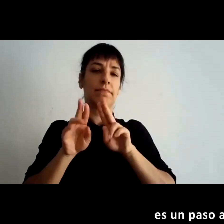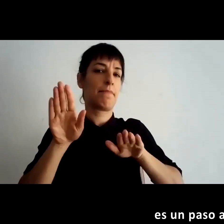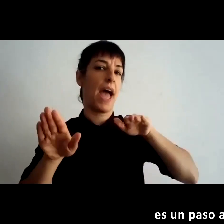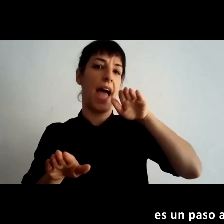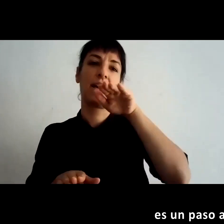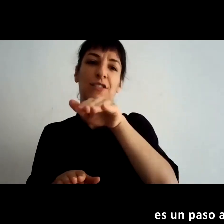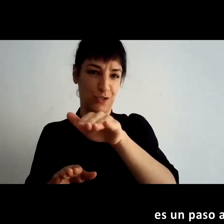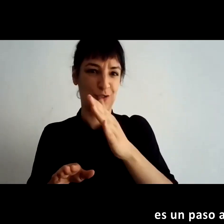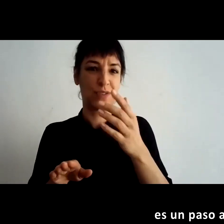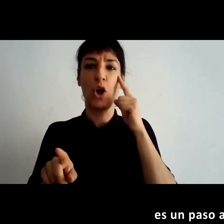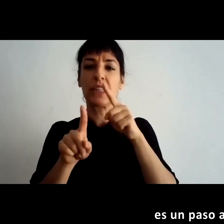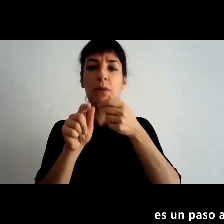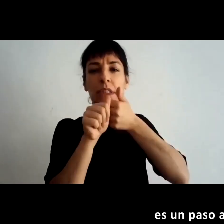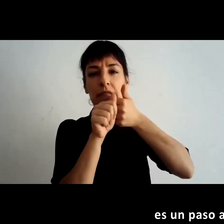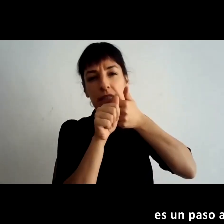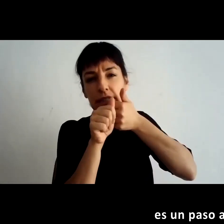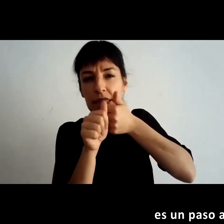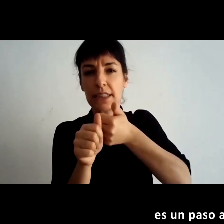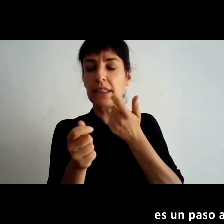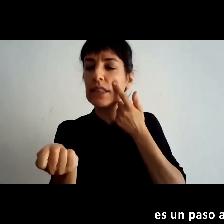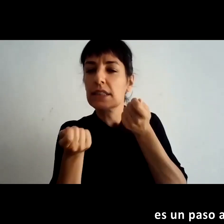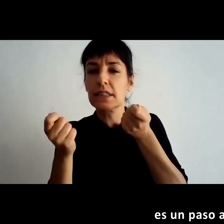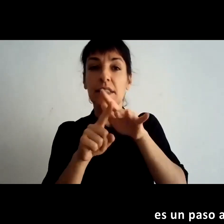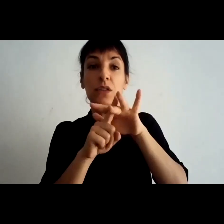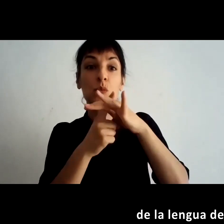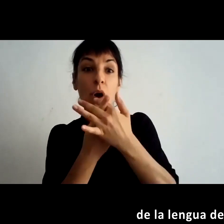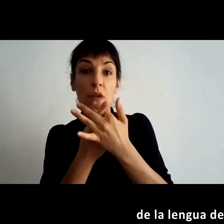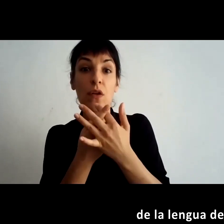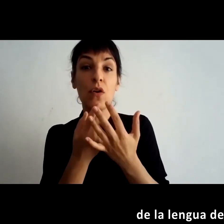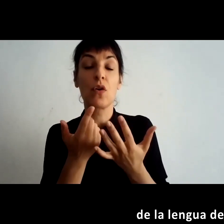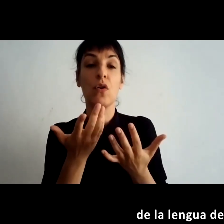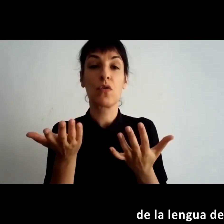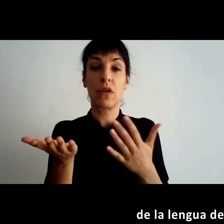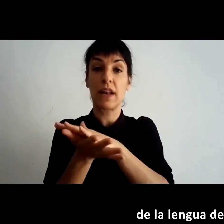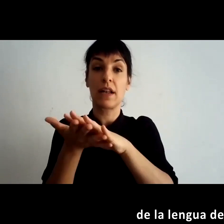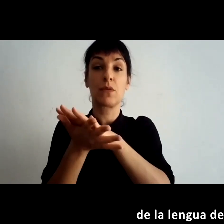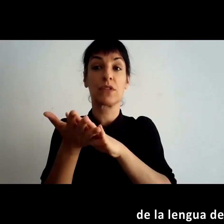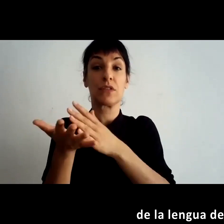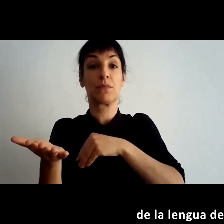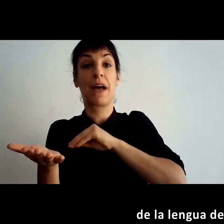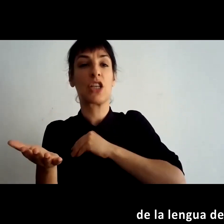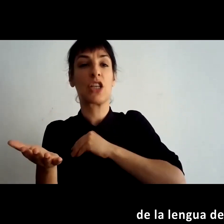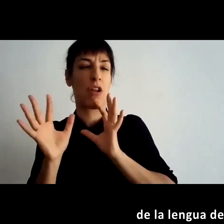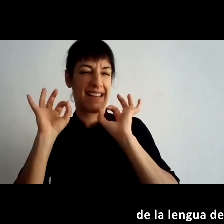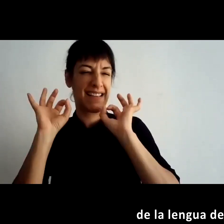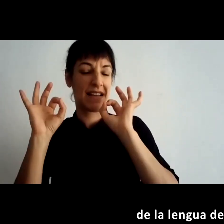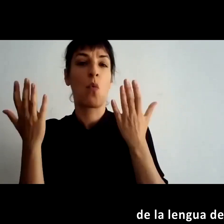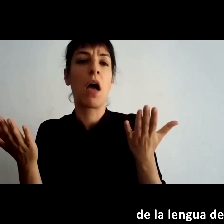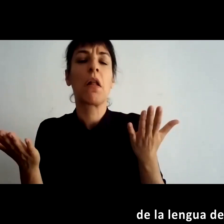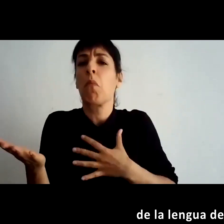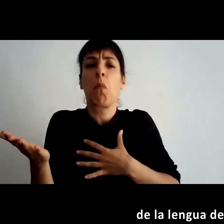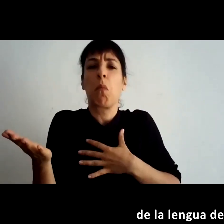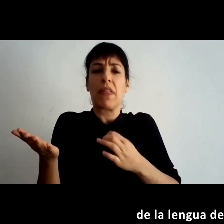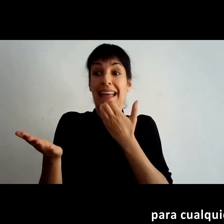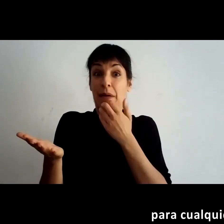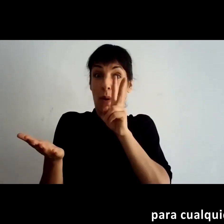en la monitorización de cuál es la situación de la lengua de signos española en particular, pero puede ser un